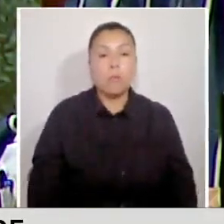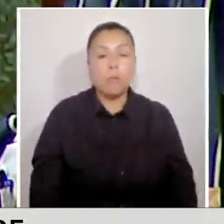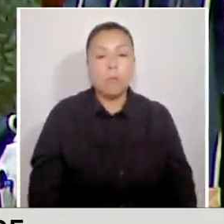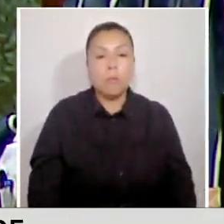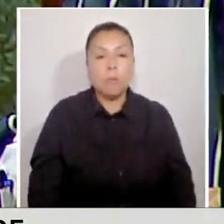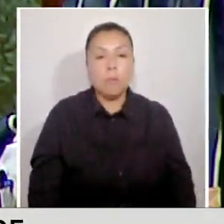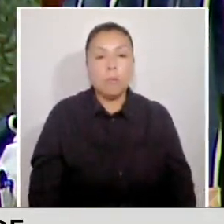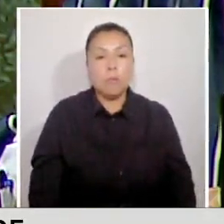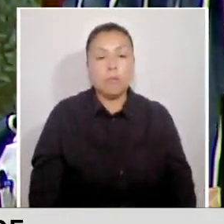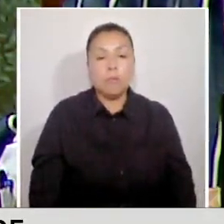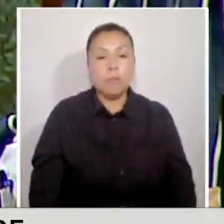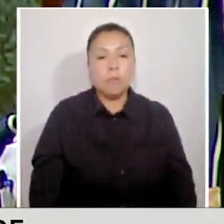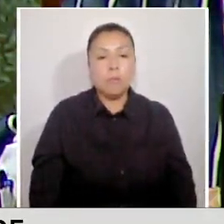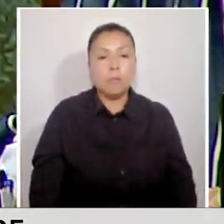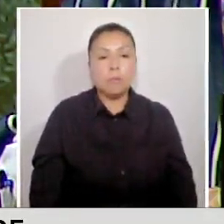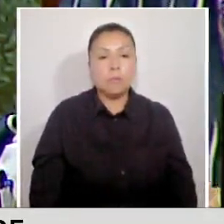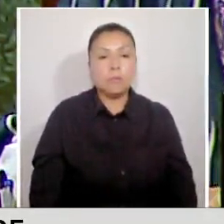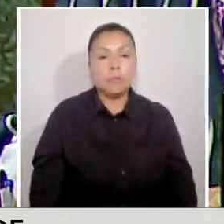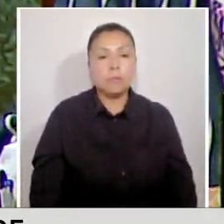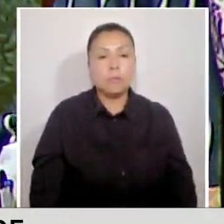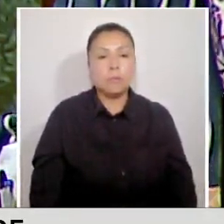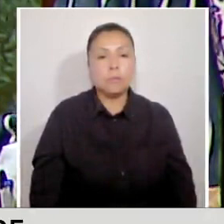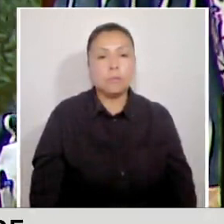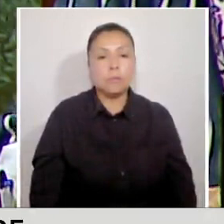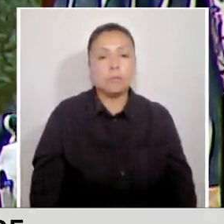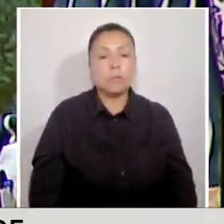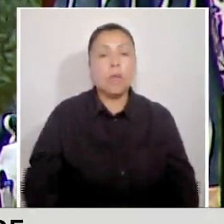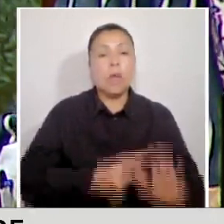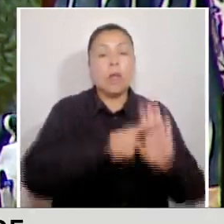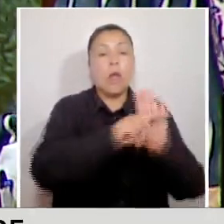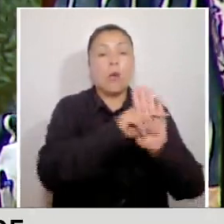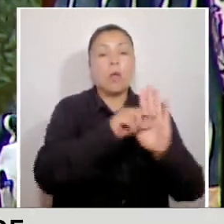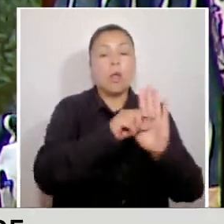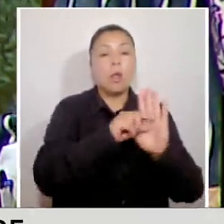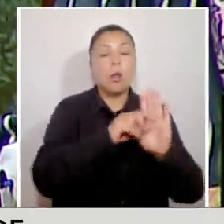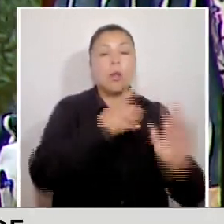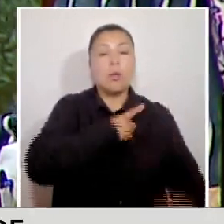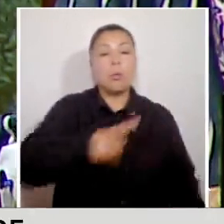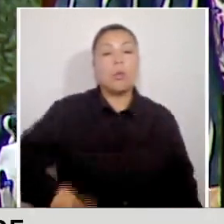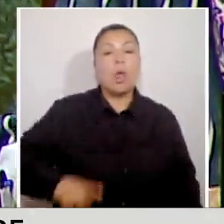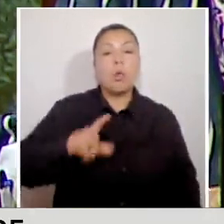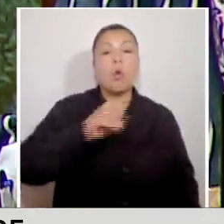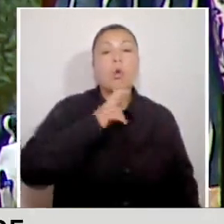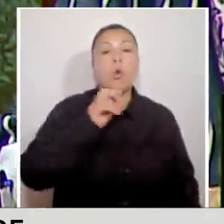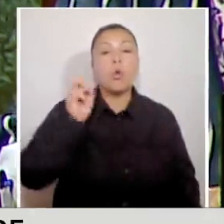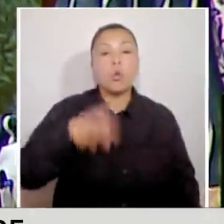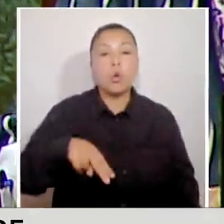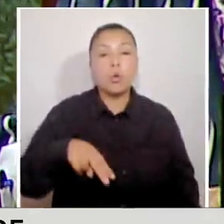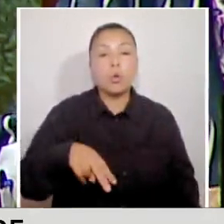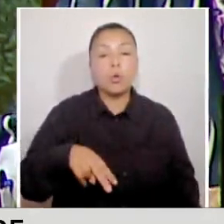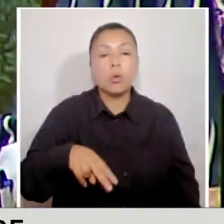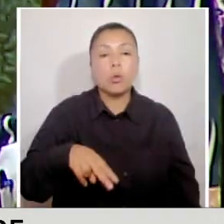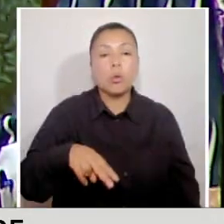24 vamos al 24 se ha renovado una indicación del diputado Andrés lon